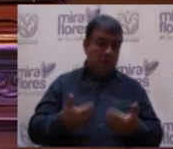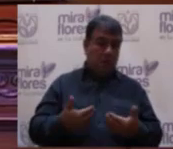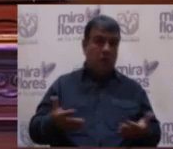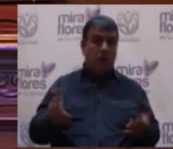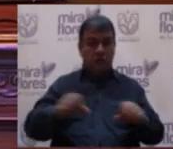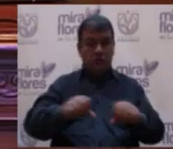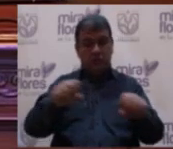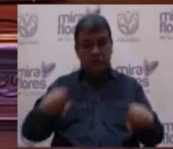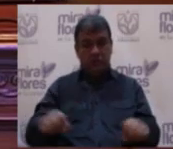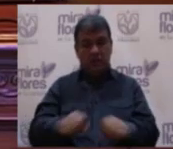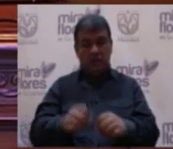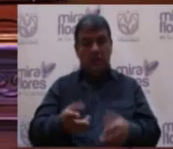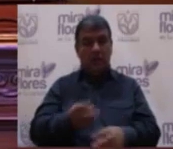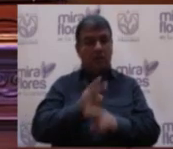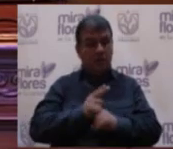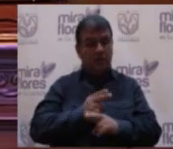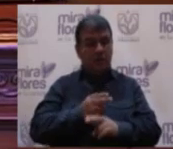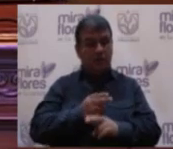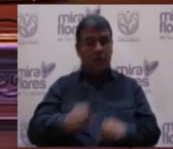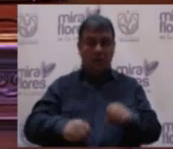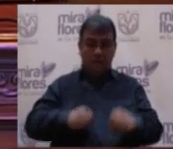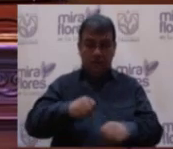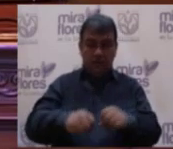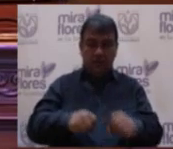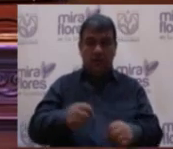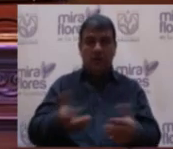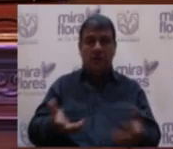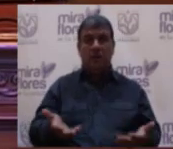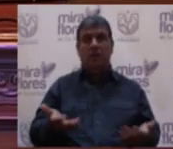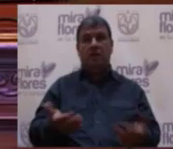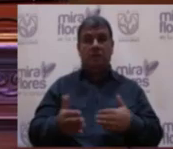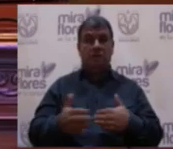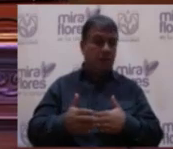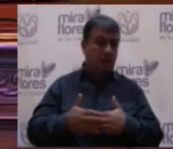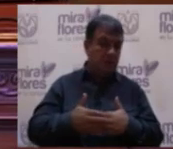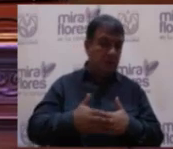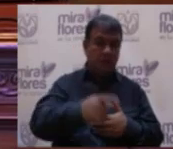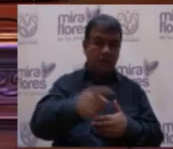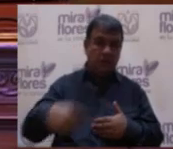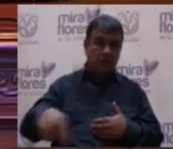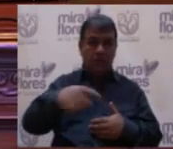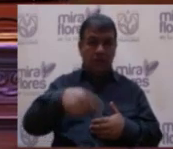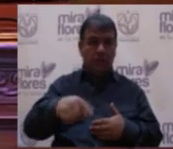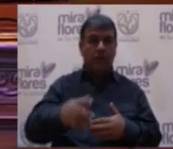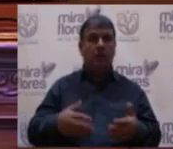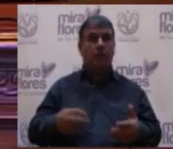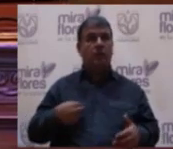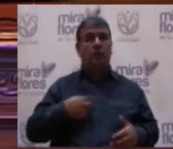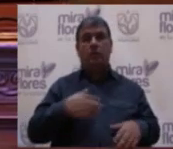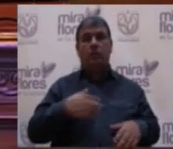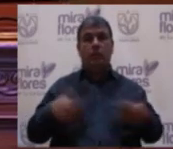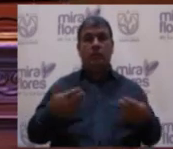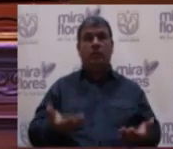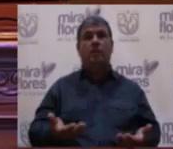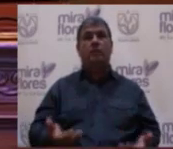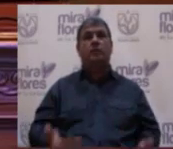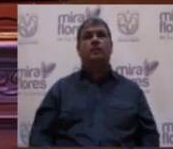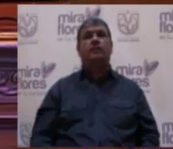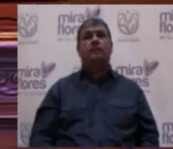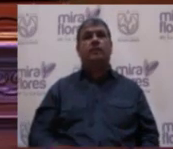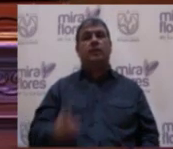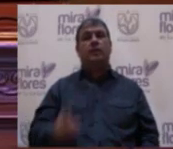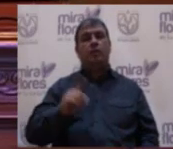un sistema de préstamo de bicicletas para viajes de cercanía, no podemos nosotros